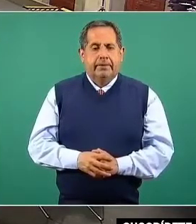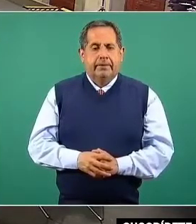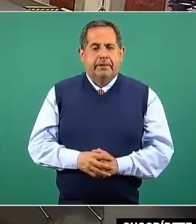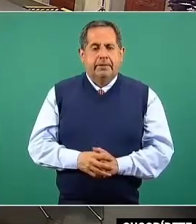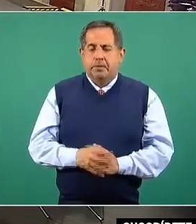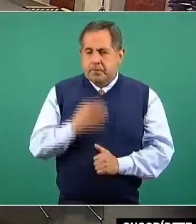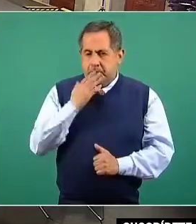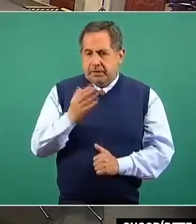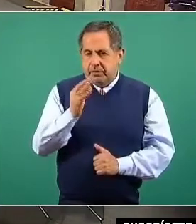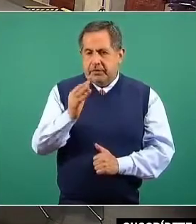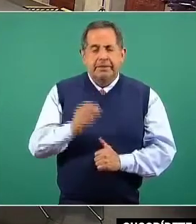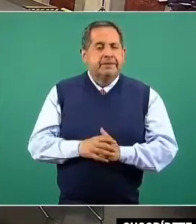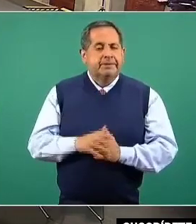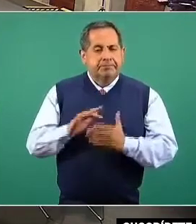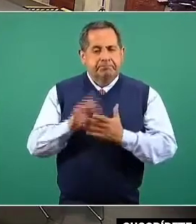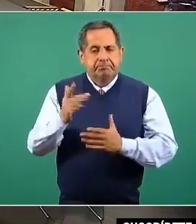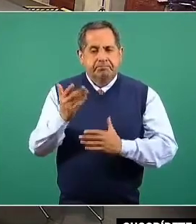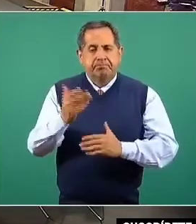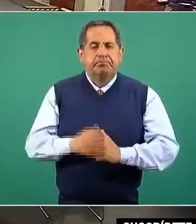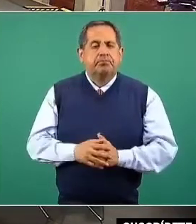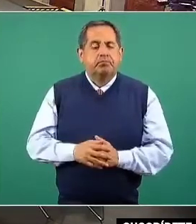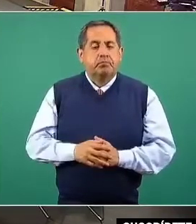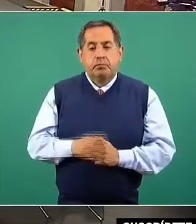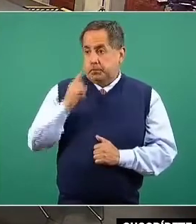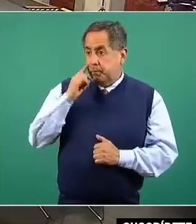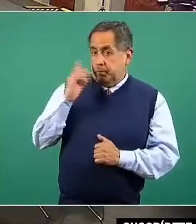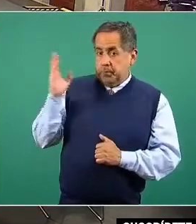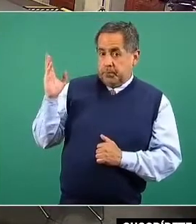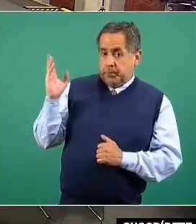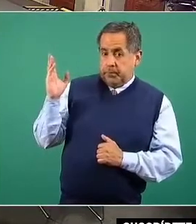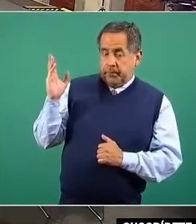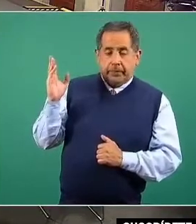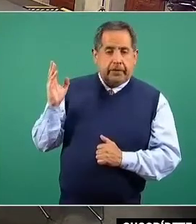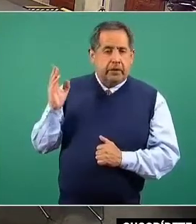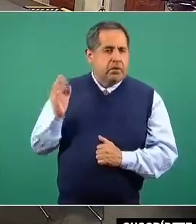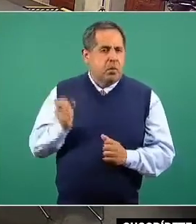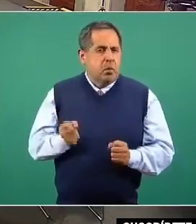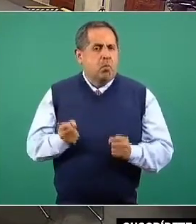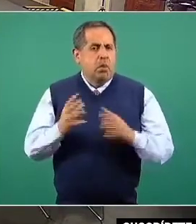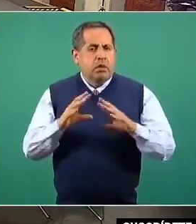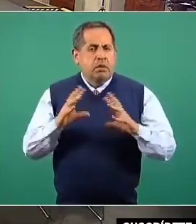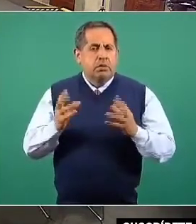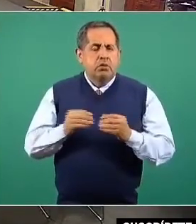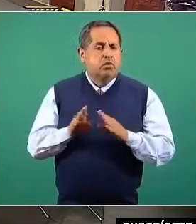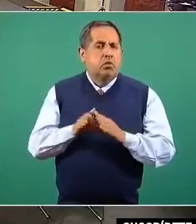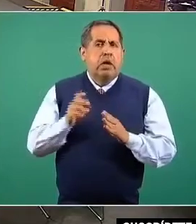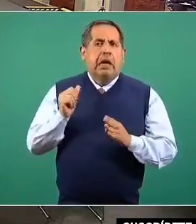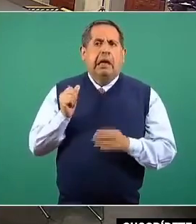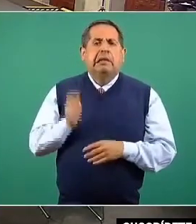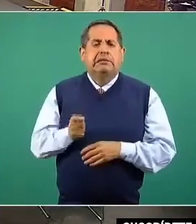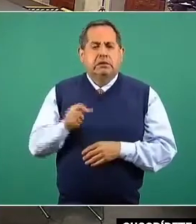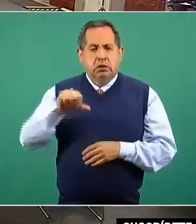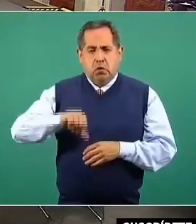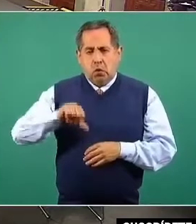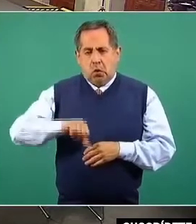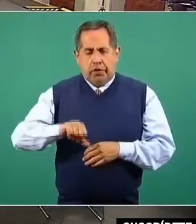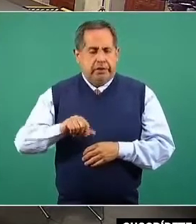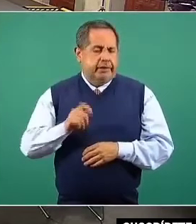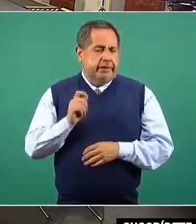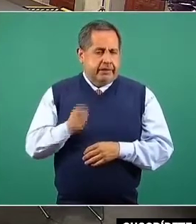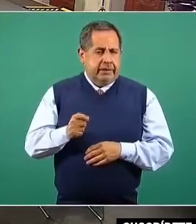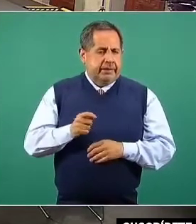Muy bien, muchas gracias. Aquí tenemos la actualización para el día de hoy, el corte de la